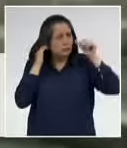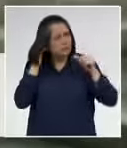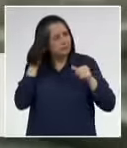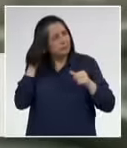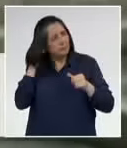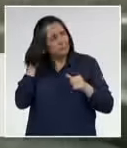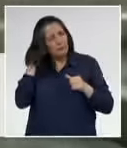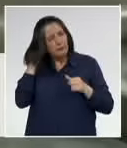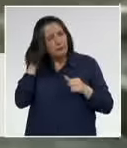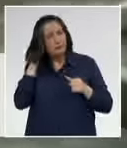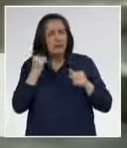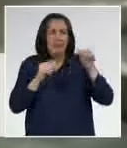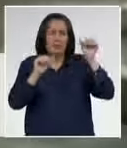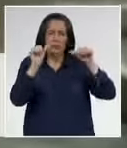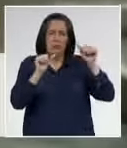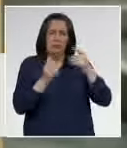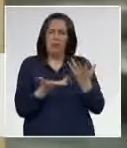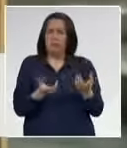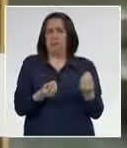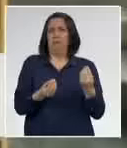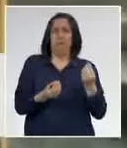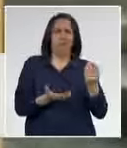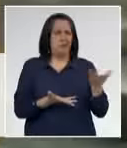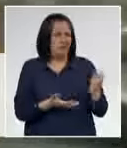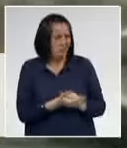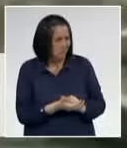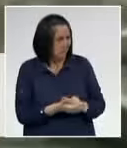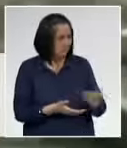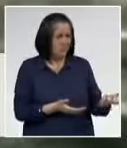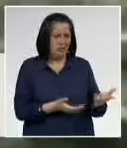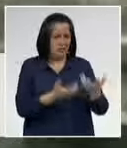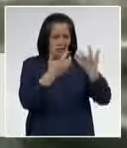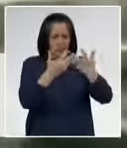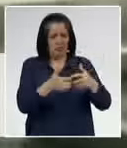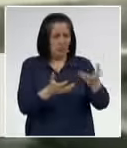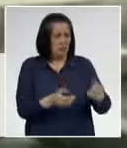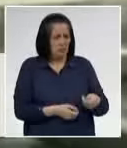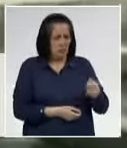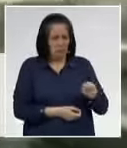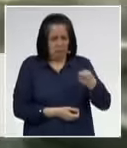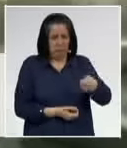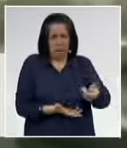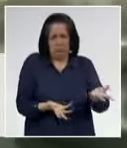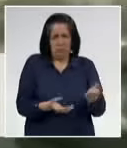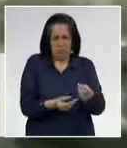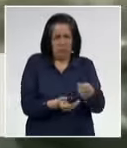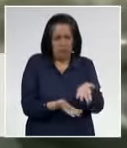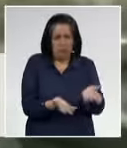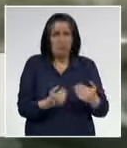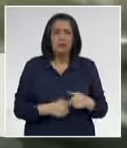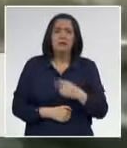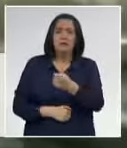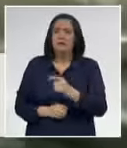porque las instituciones normalmente ponen sus recursos, como en mil lugares me ha ocurrido. ¿Usted confía en la investigación